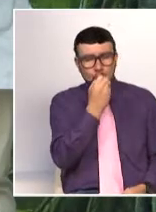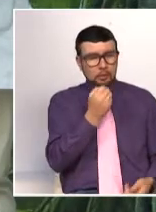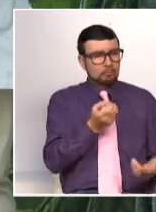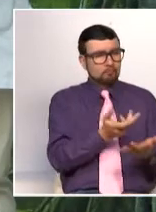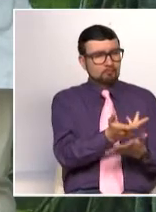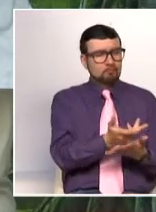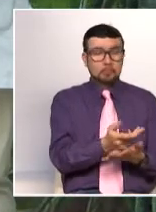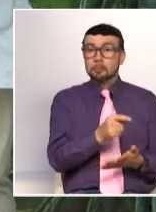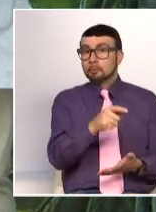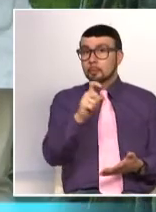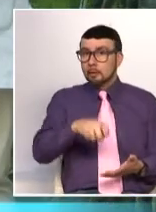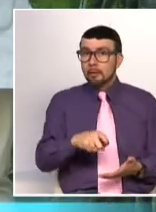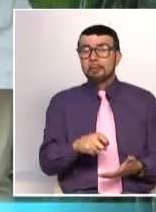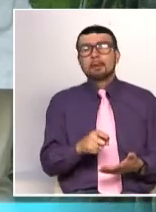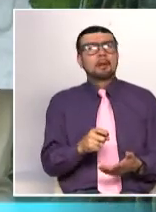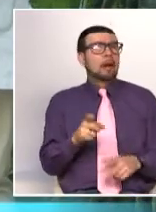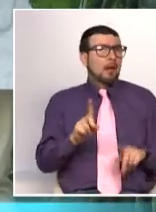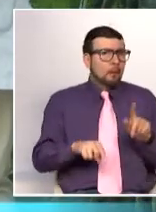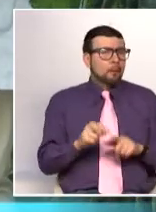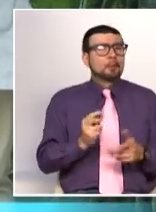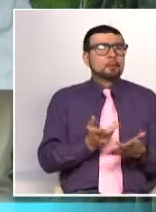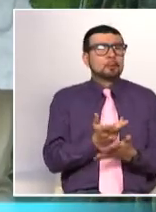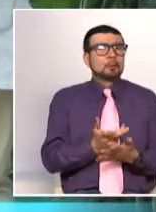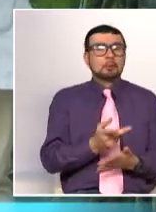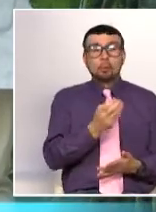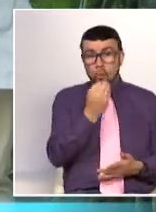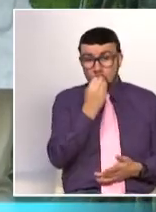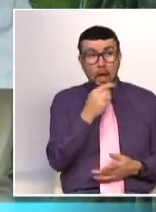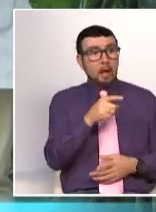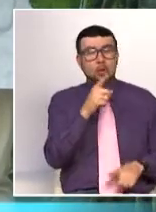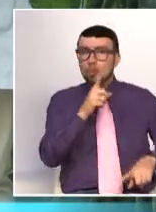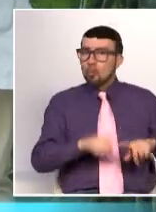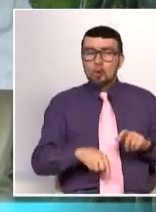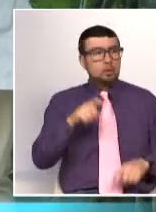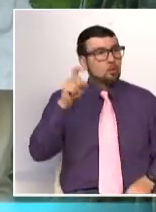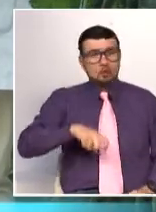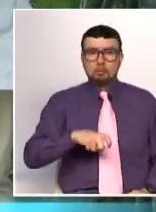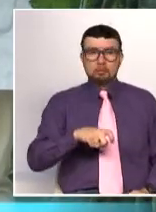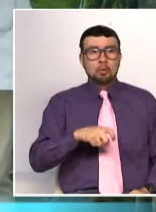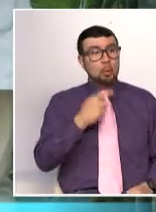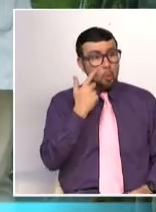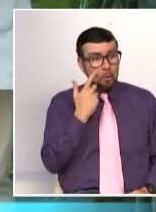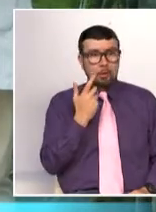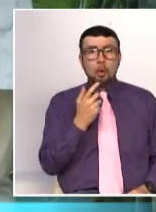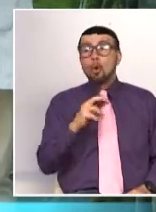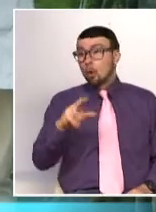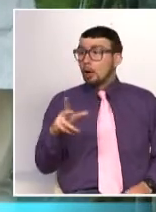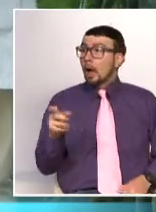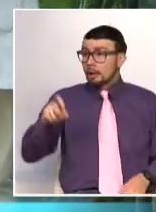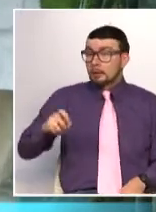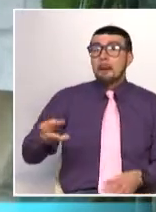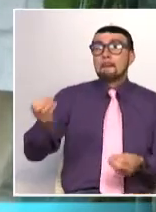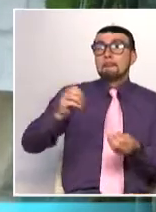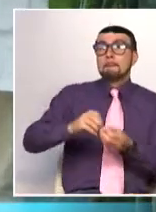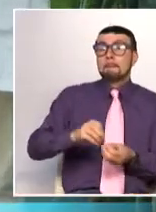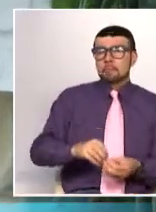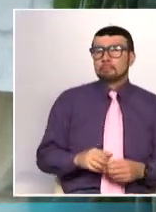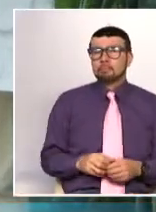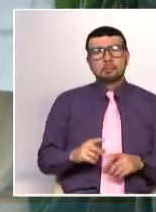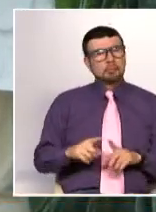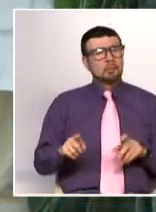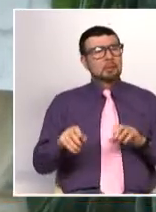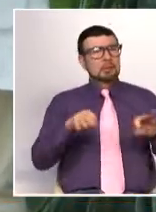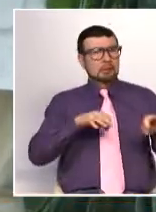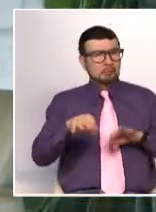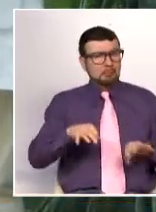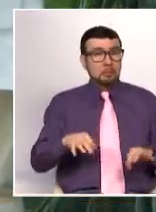tener ciertas recomendaciones de alimentos que no debe consumir y otros que debe agregar en la alimentación pero hablemos un poco de todo